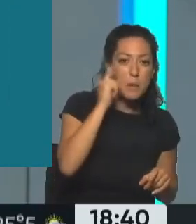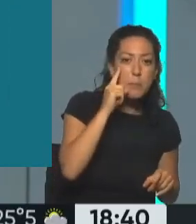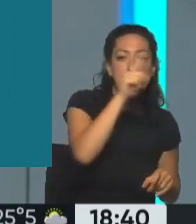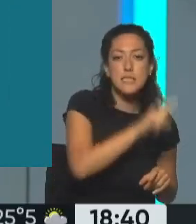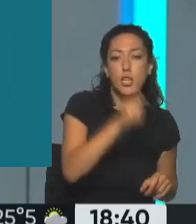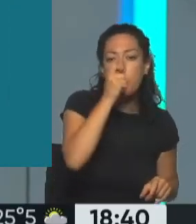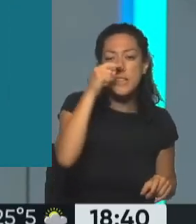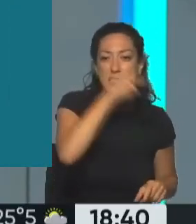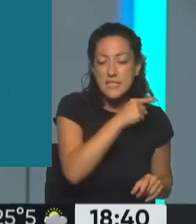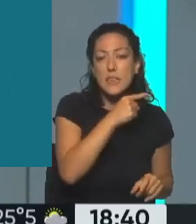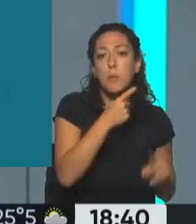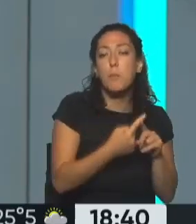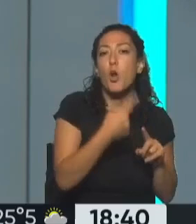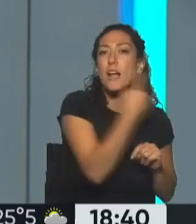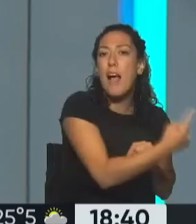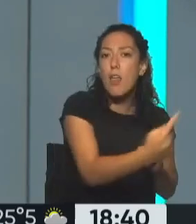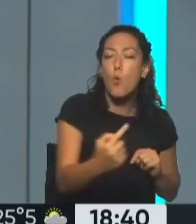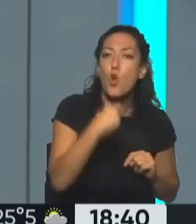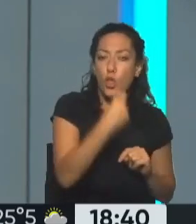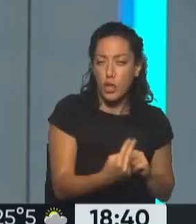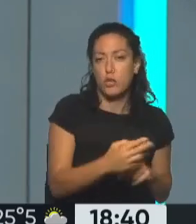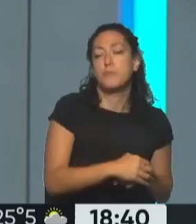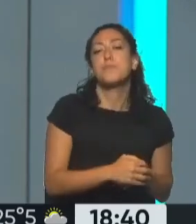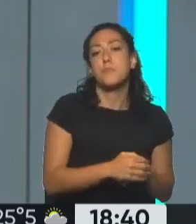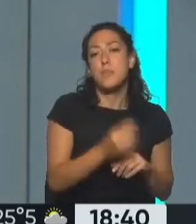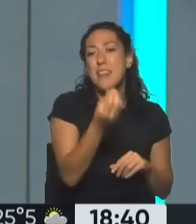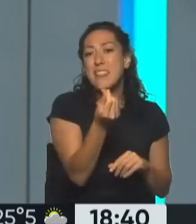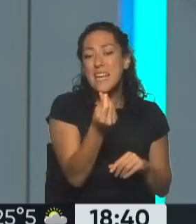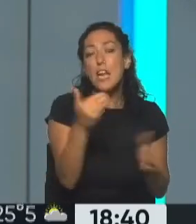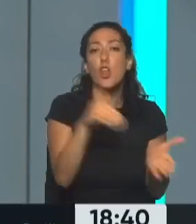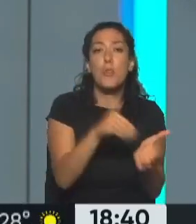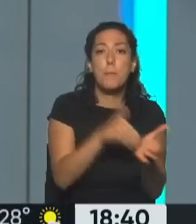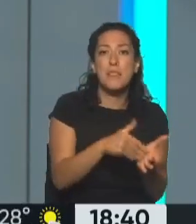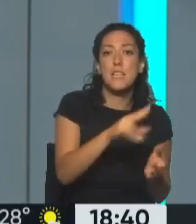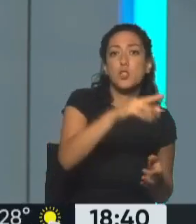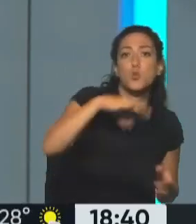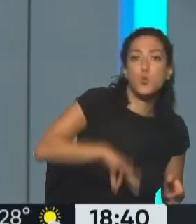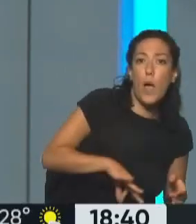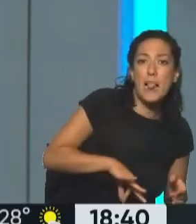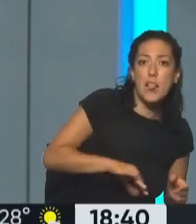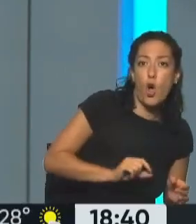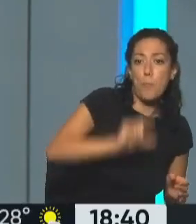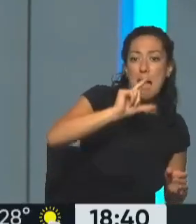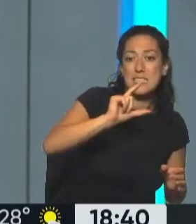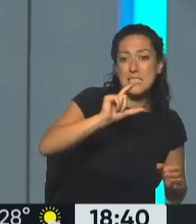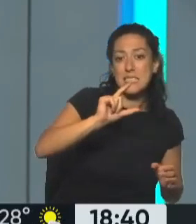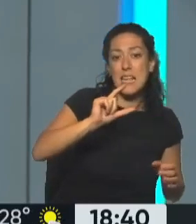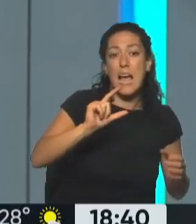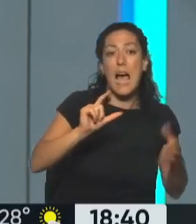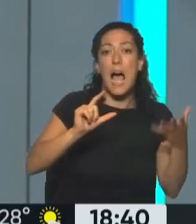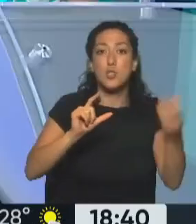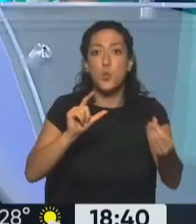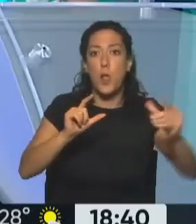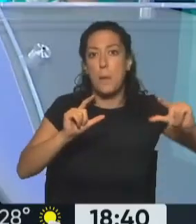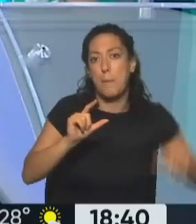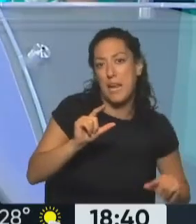Pese a que el trámite de fe de vida para quienes cobran en el Banco Nación previamente era obligatorio, en abril pasado el organismo informó que ya no